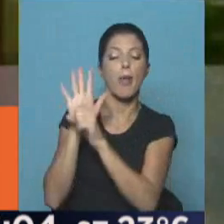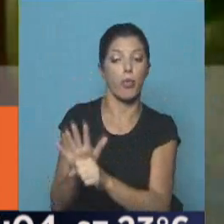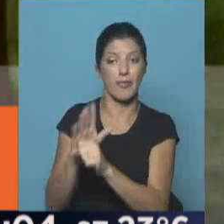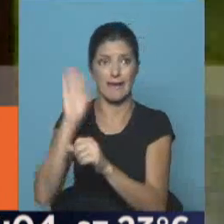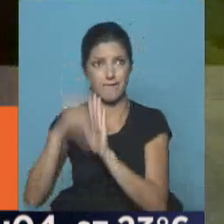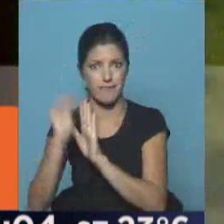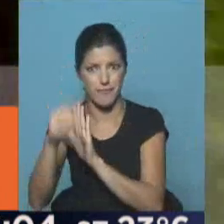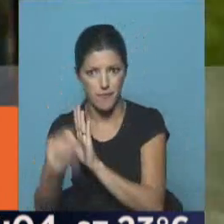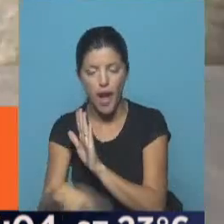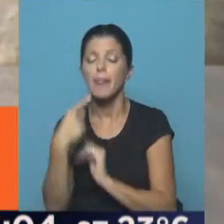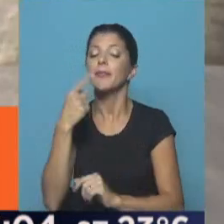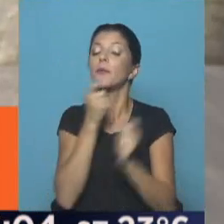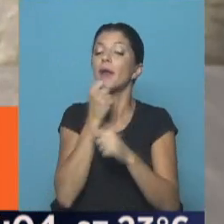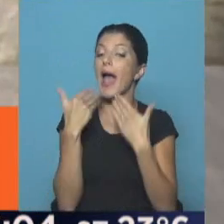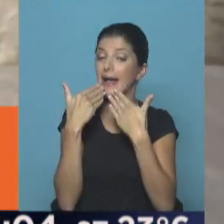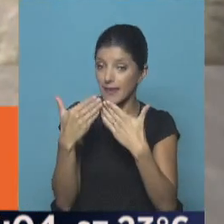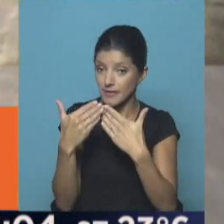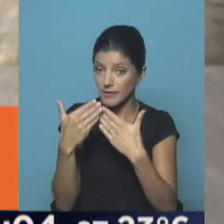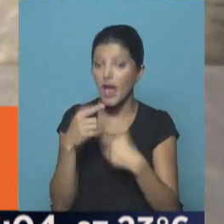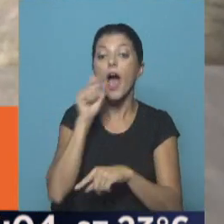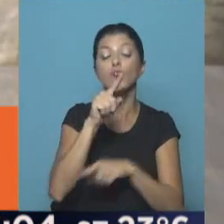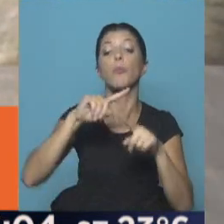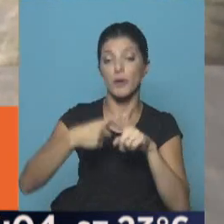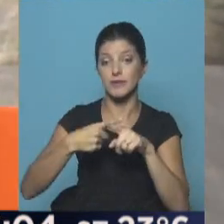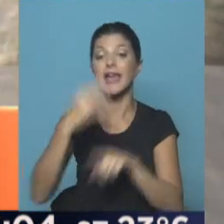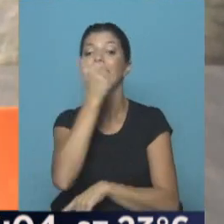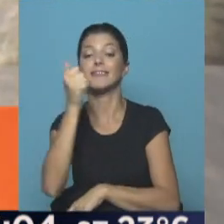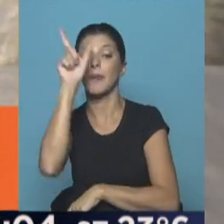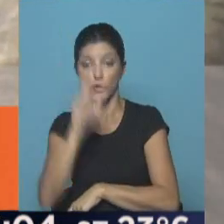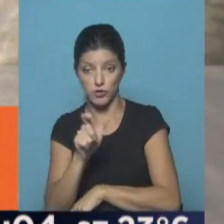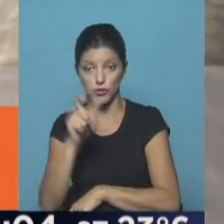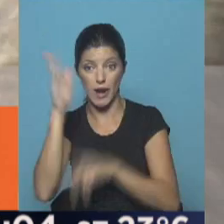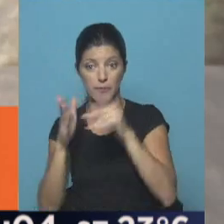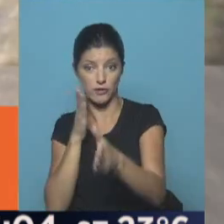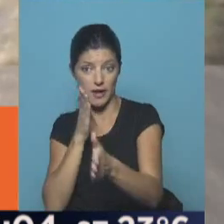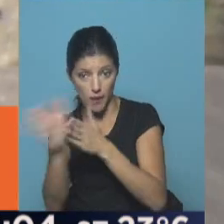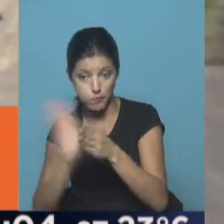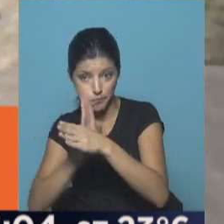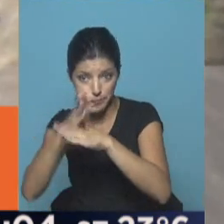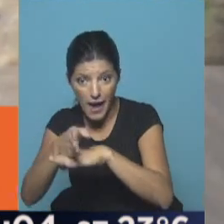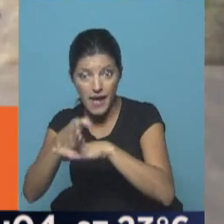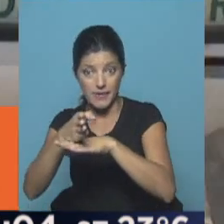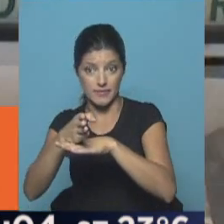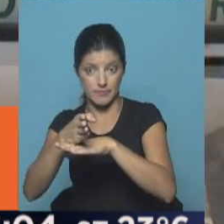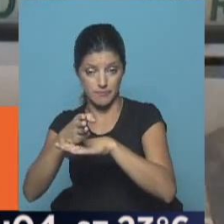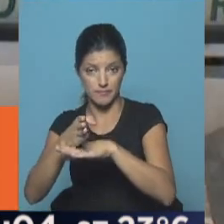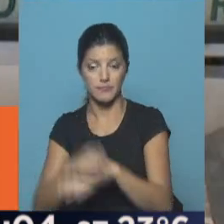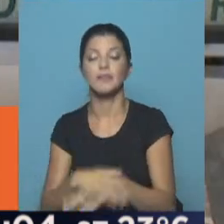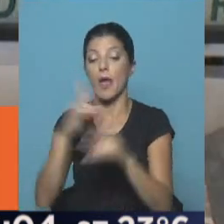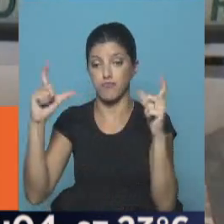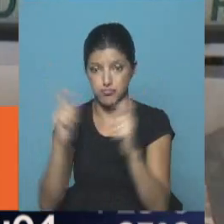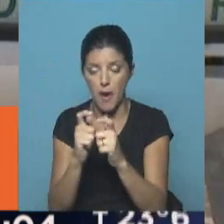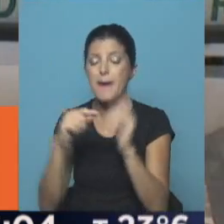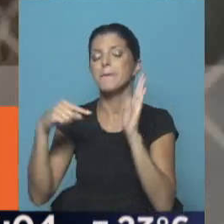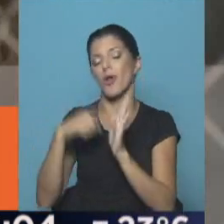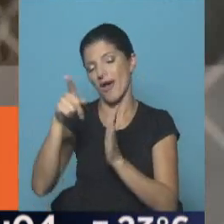que gracias a sus directivas bajó un 60% el flujo de indocumentados que entran al país por la frontera con México. Pero las